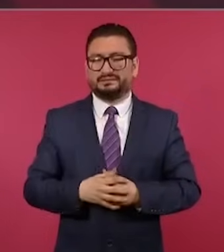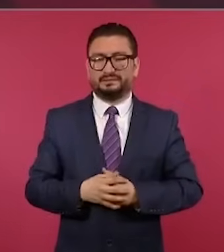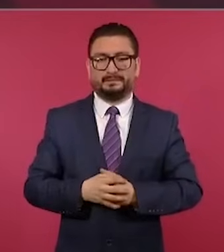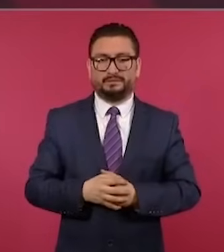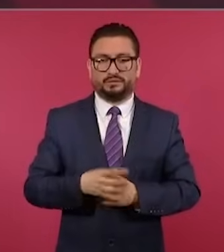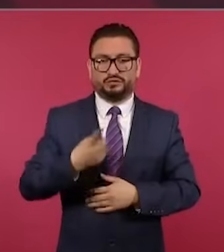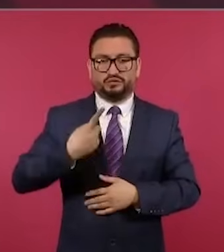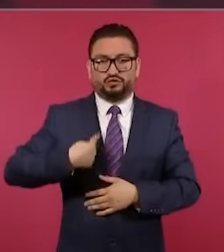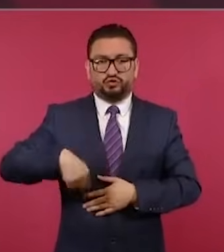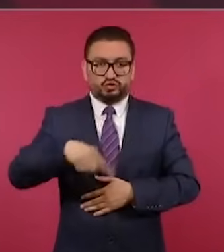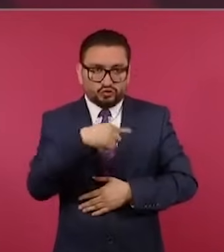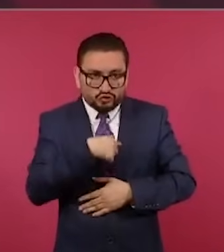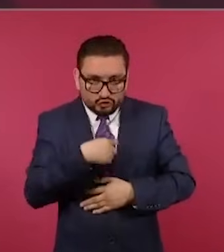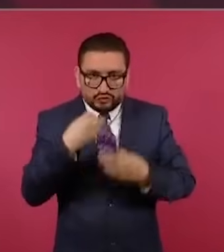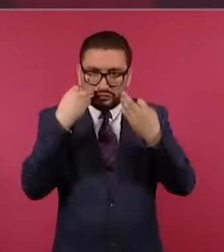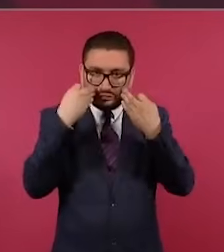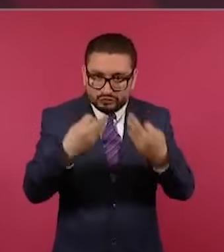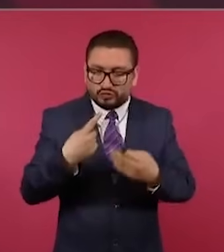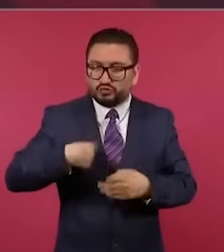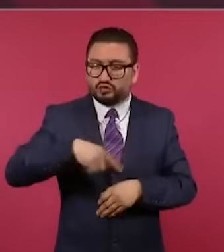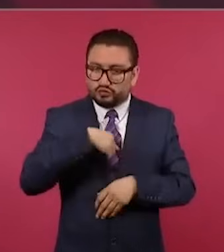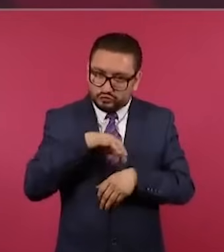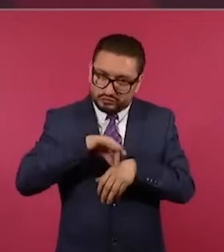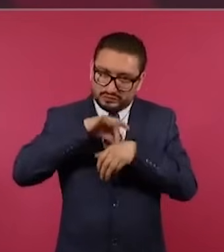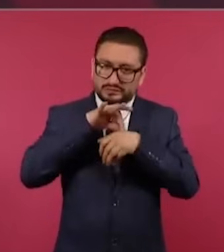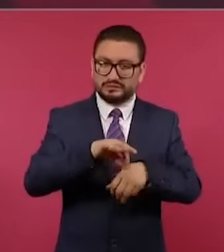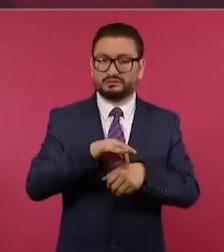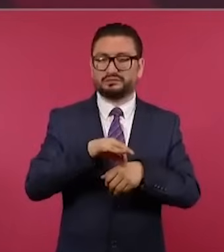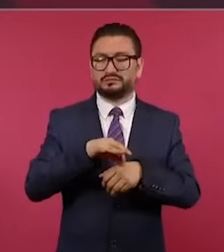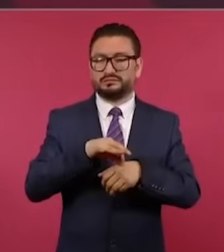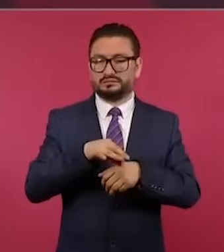Y nosotros lo padecimos.